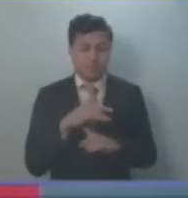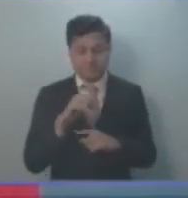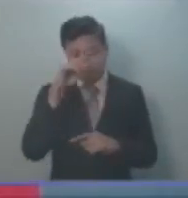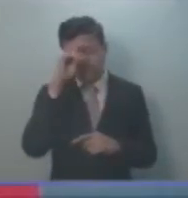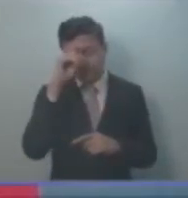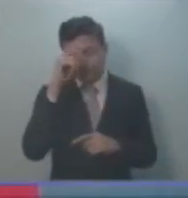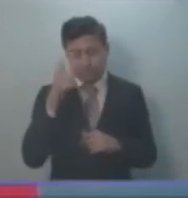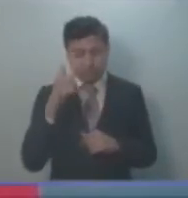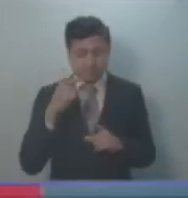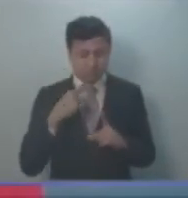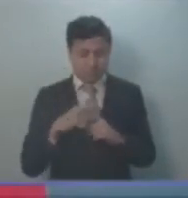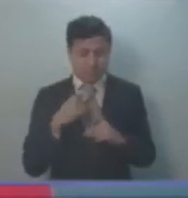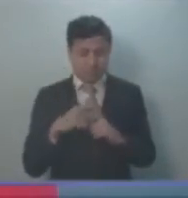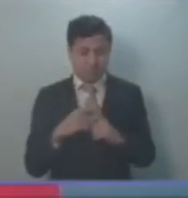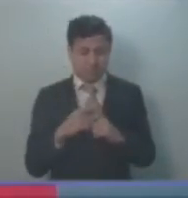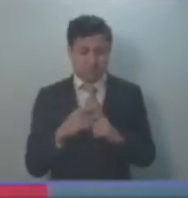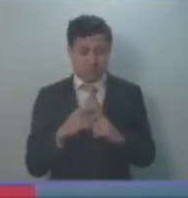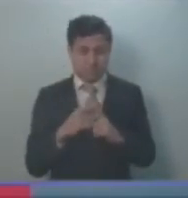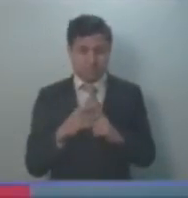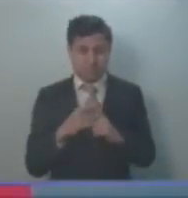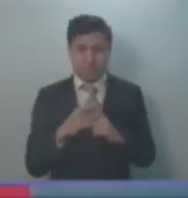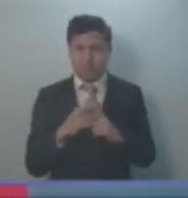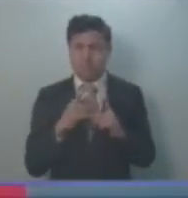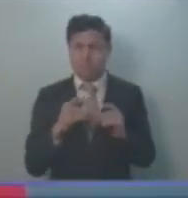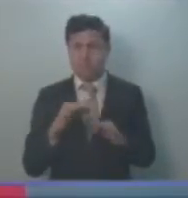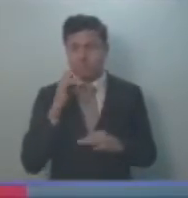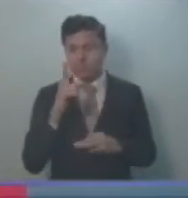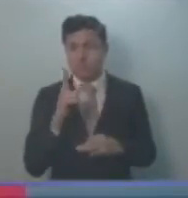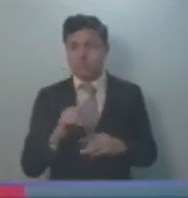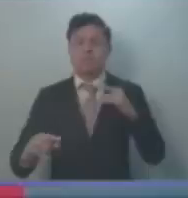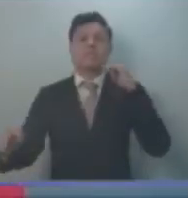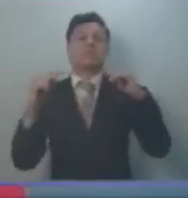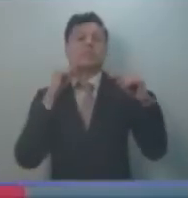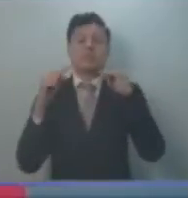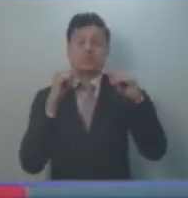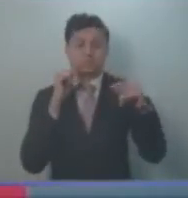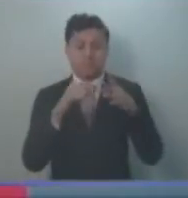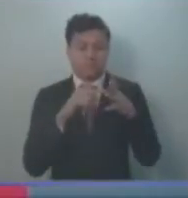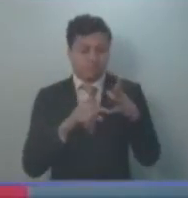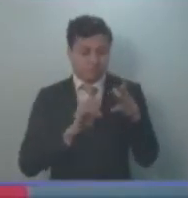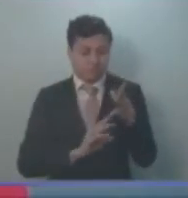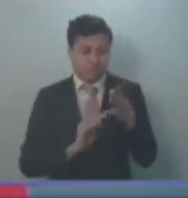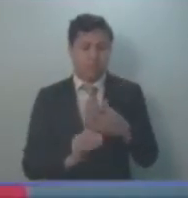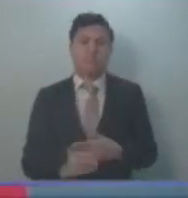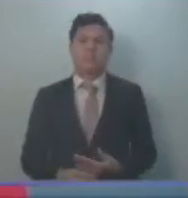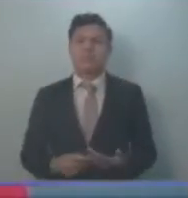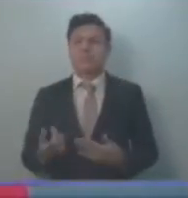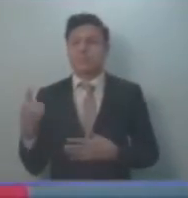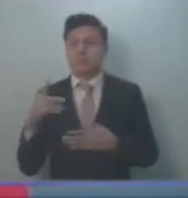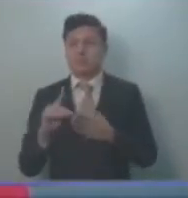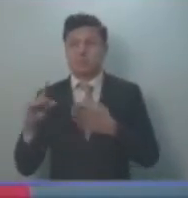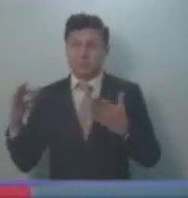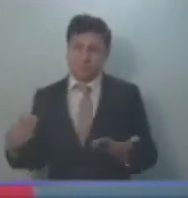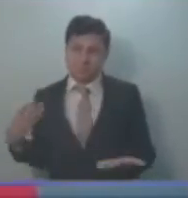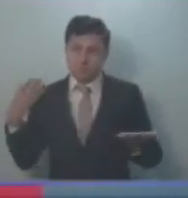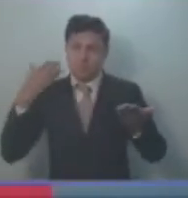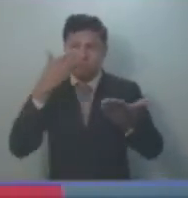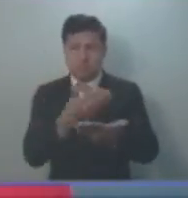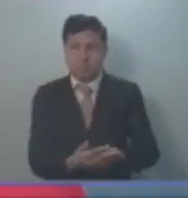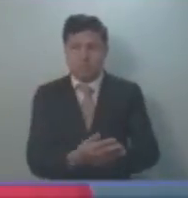laborales favorables. Por tanto, en uso de sus facultades constitucionales y a iniciativa de los